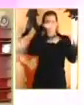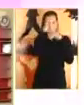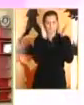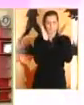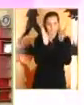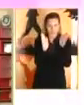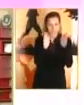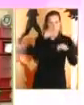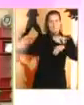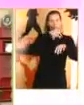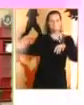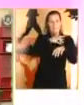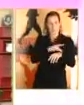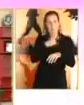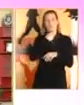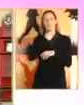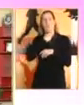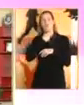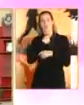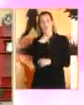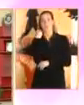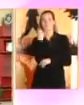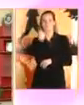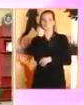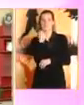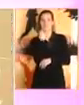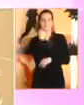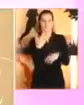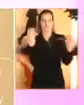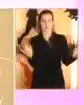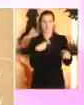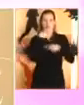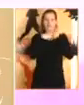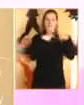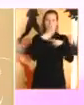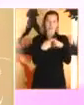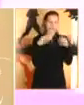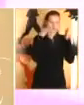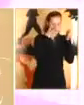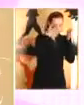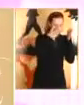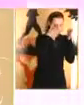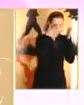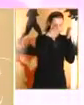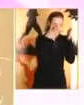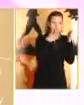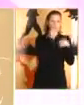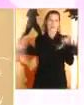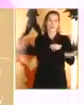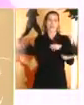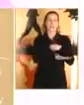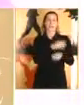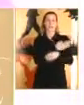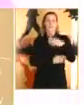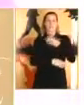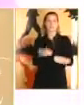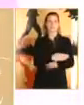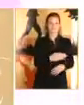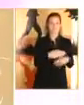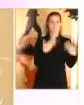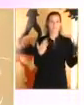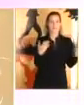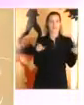logopedia, de apoyos. Y muchas veces es constante el apoyo de la familia con el niño con discapacidad. Y el hermano mayor